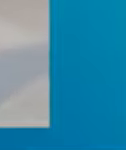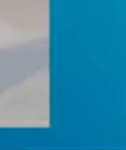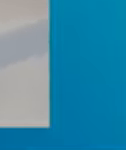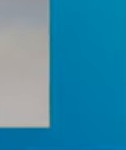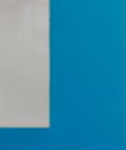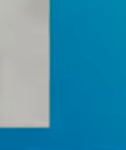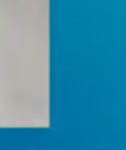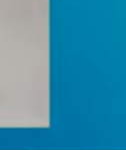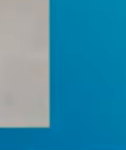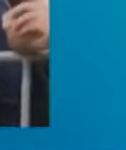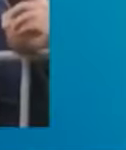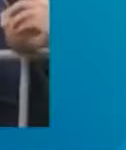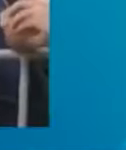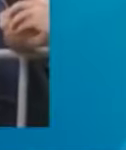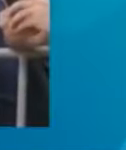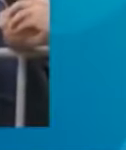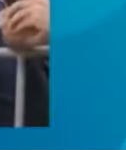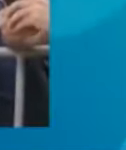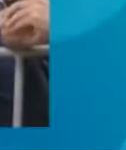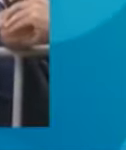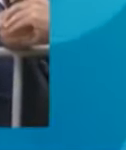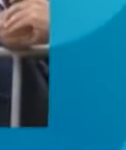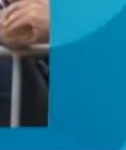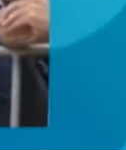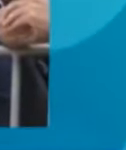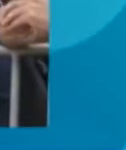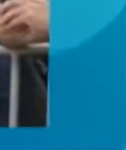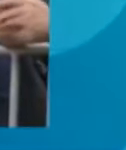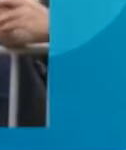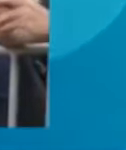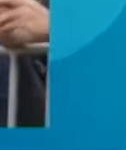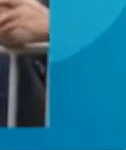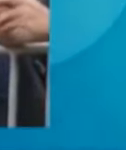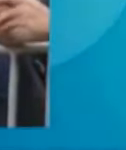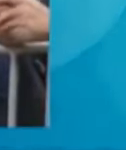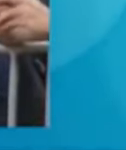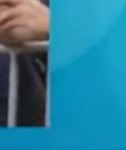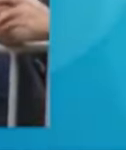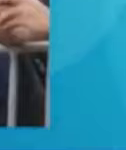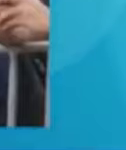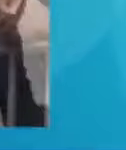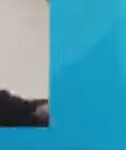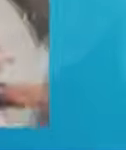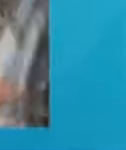pace. Four Frontside. Back to the top of the list.